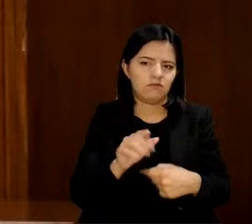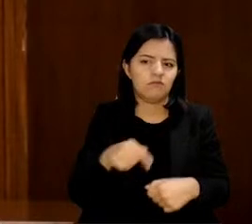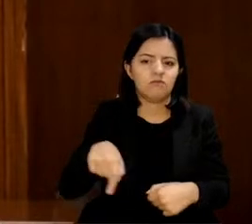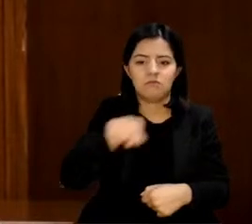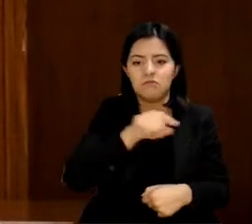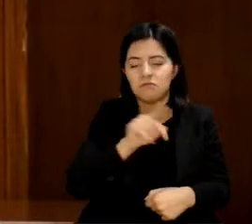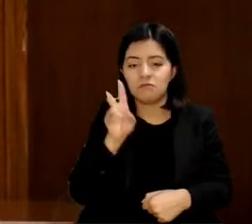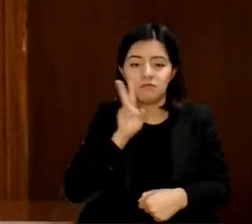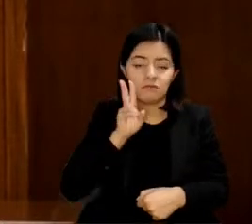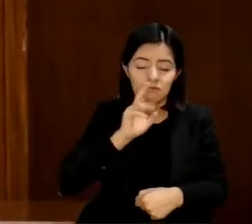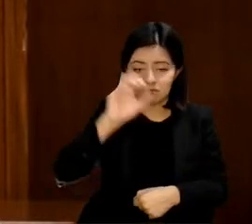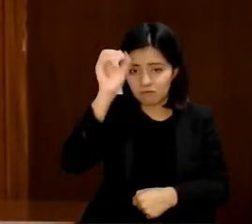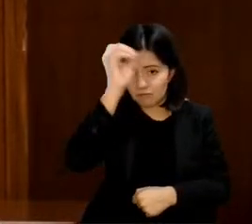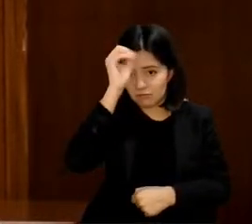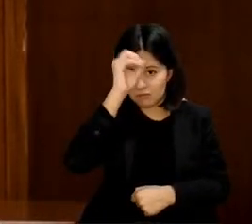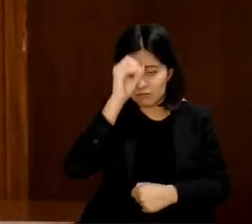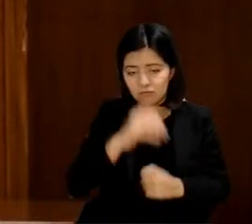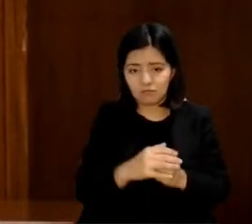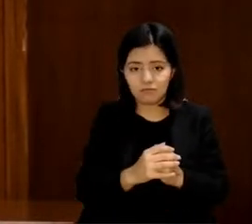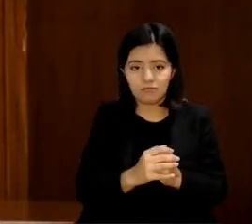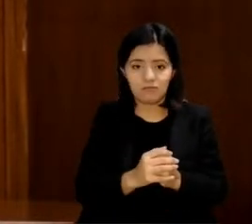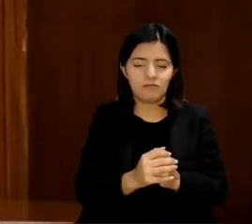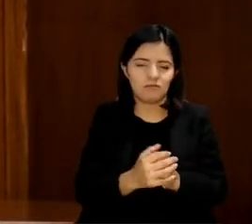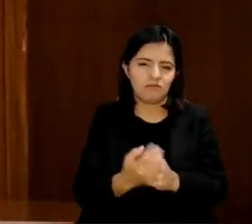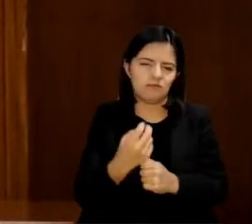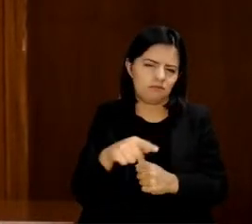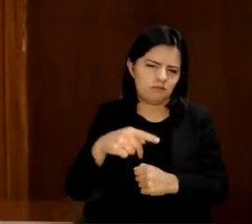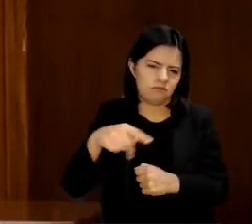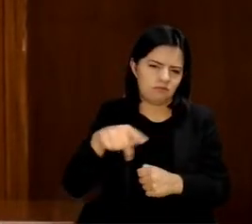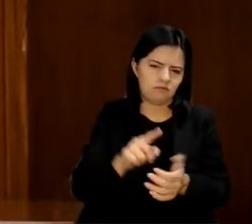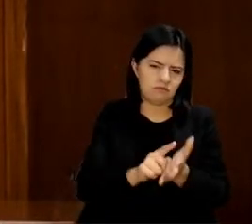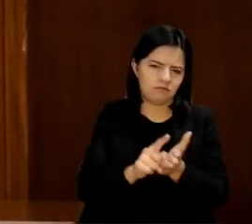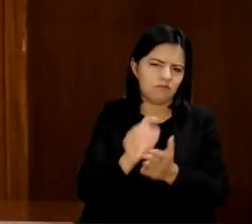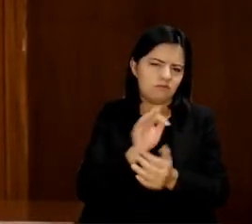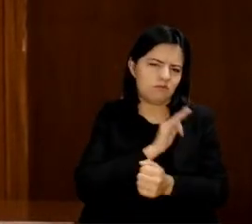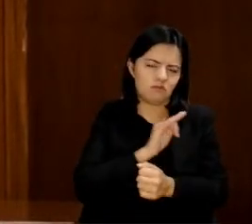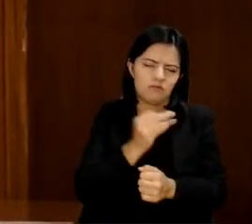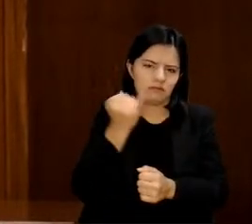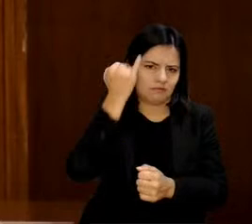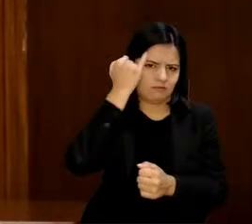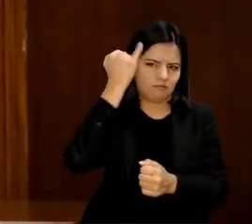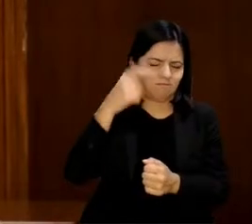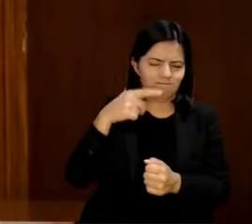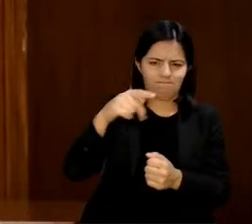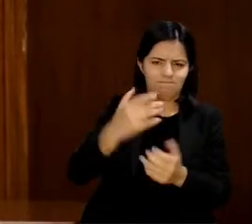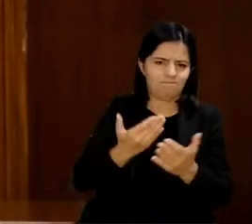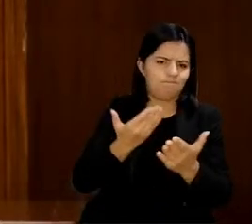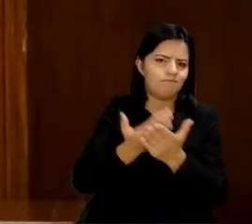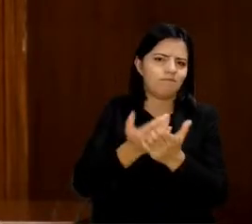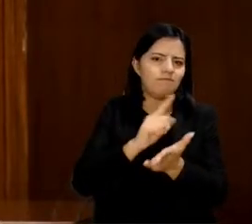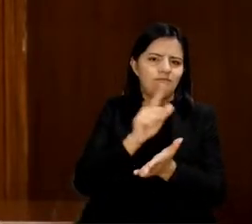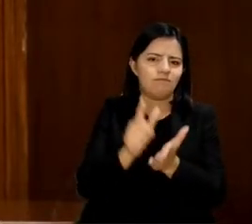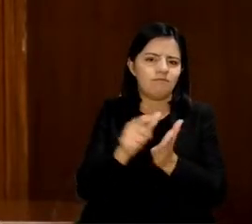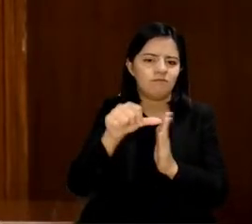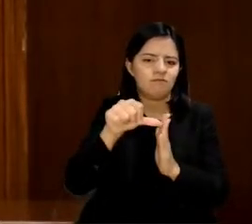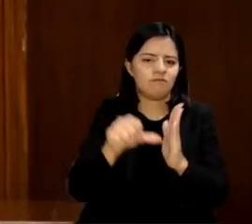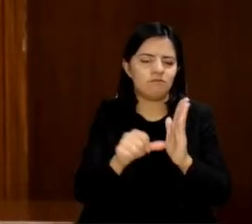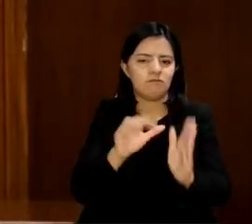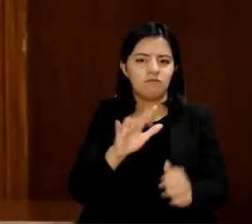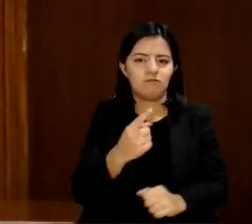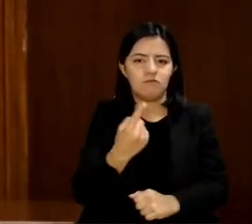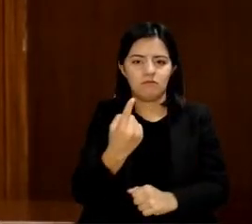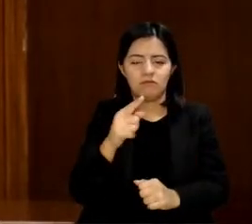de la legislatura en uso del derecho de iniciativa legislativa dispuesto en los artículos 51, fracción segunda, de